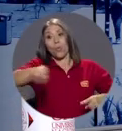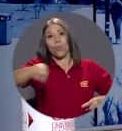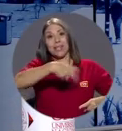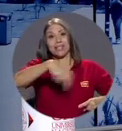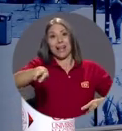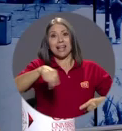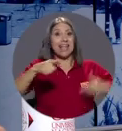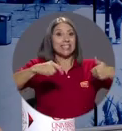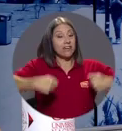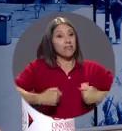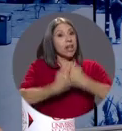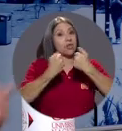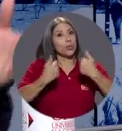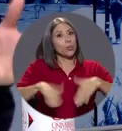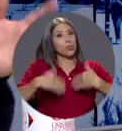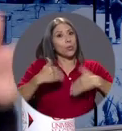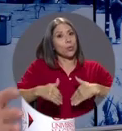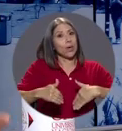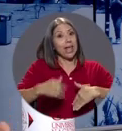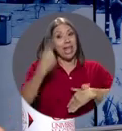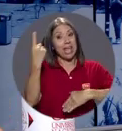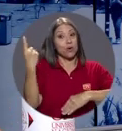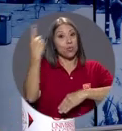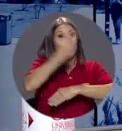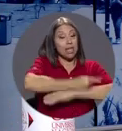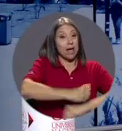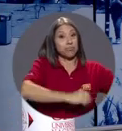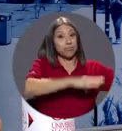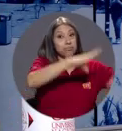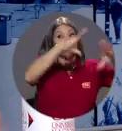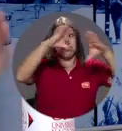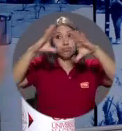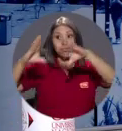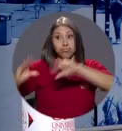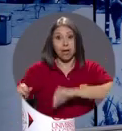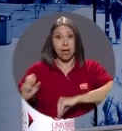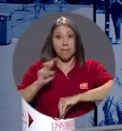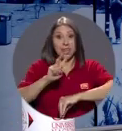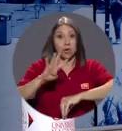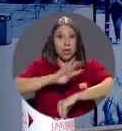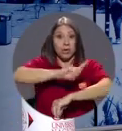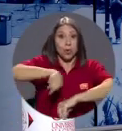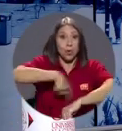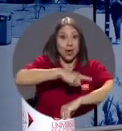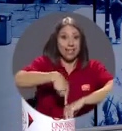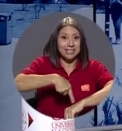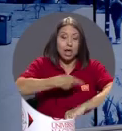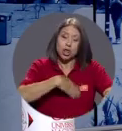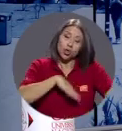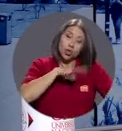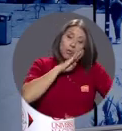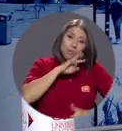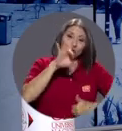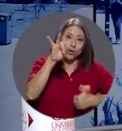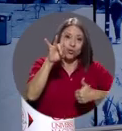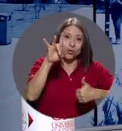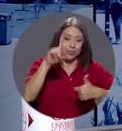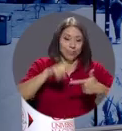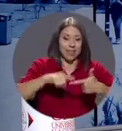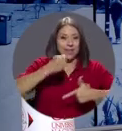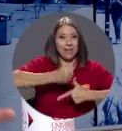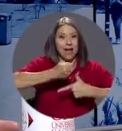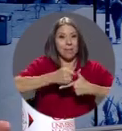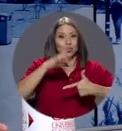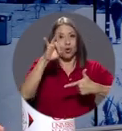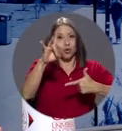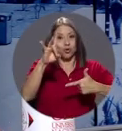en la vida diaria nosotros tenemos 24 horas al día, de los cuales normalmente dormimos 8, trabajamos 8